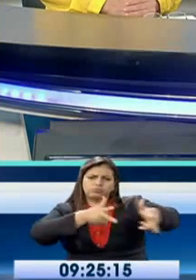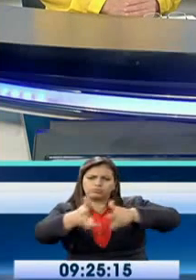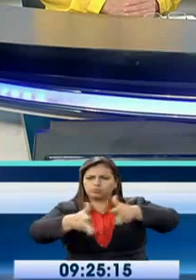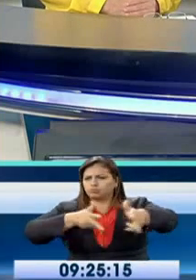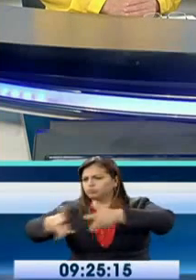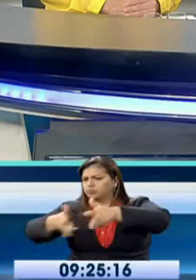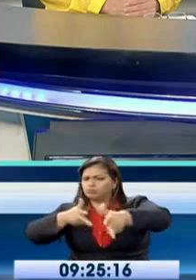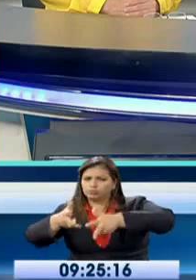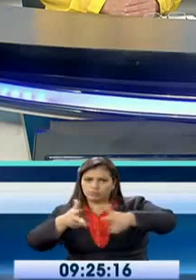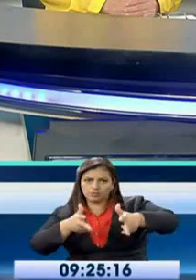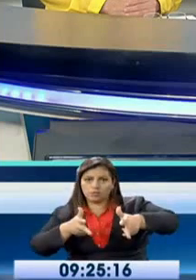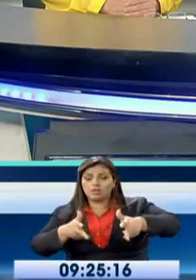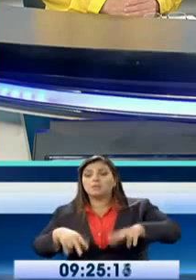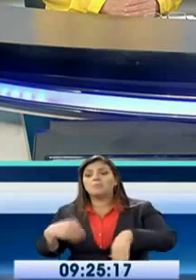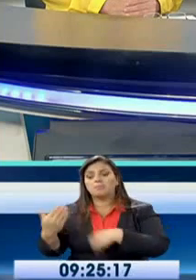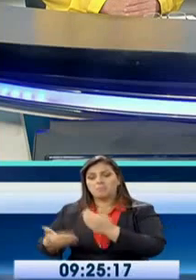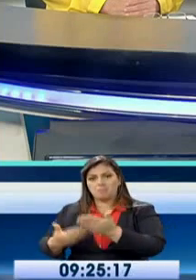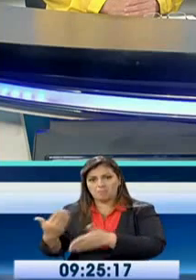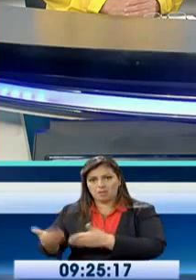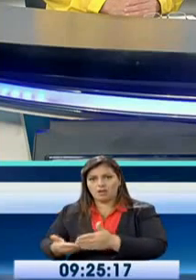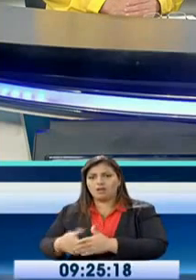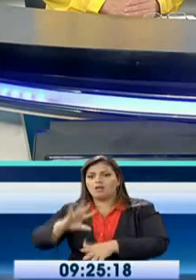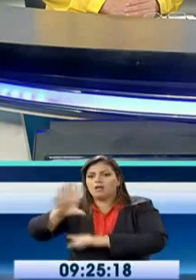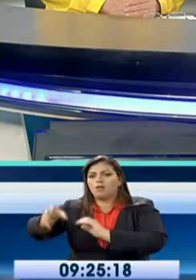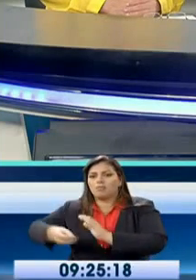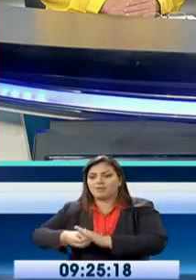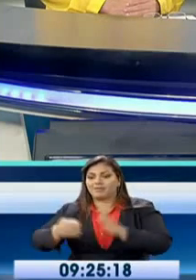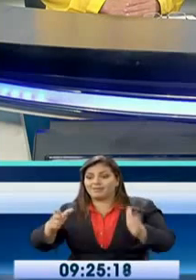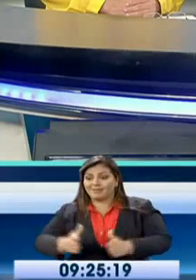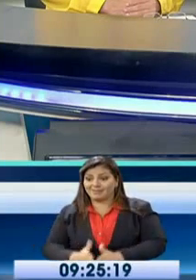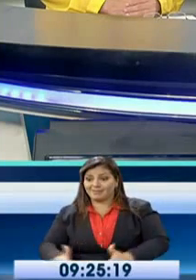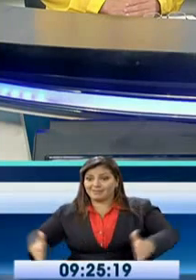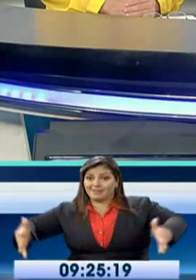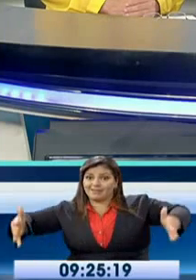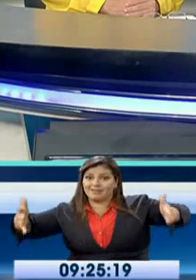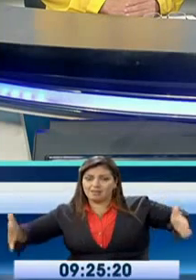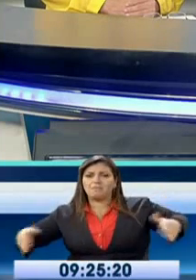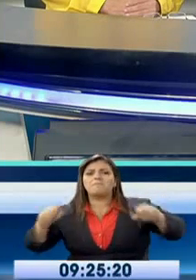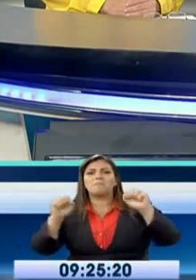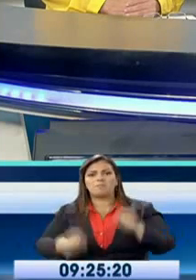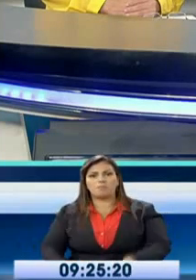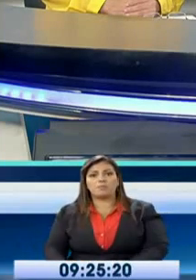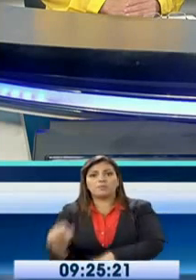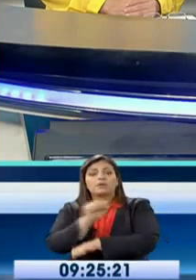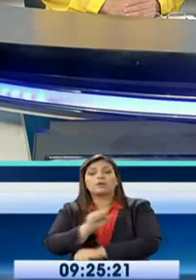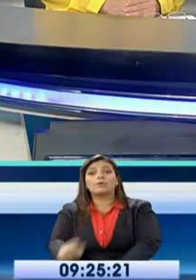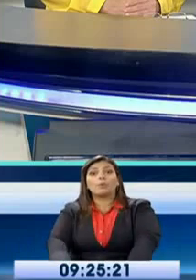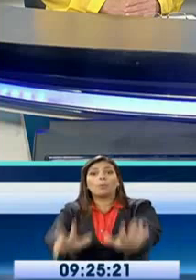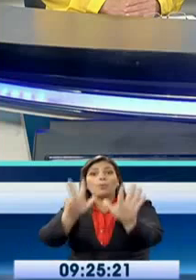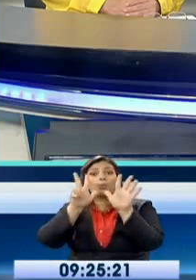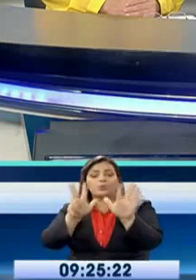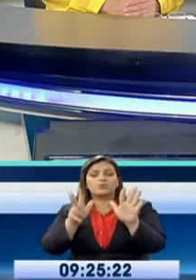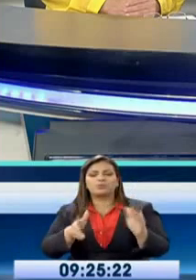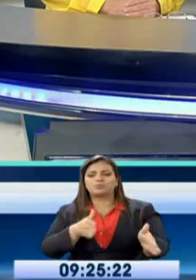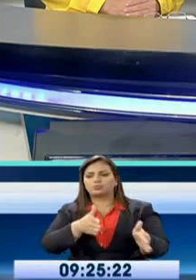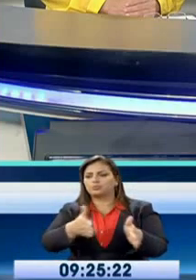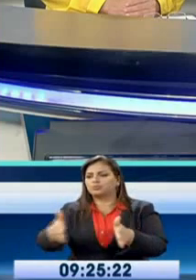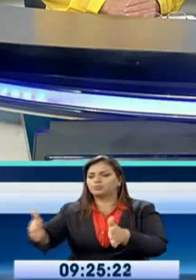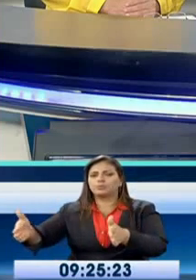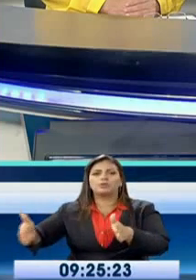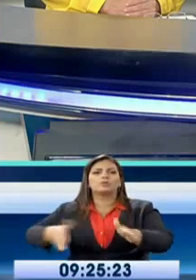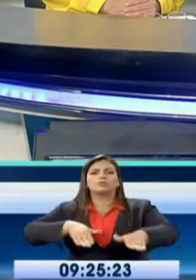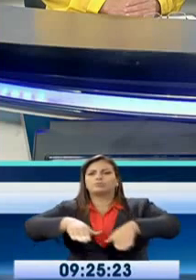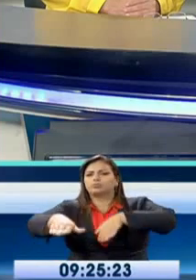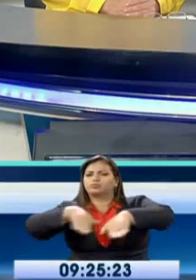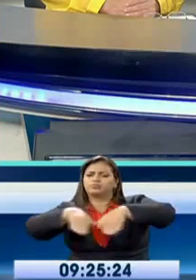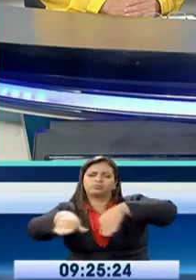implementaría? Es que la ATM lo tiene ya, el estudio ya entregado por la CTE y por el coronel Alama, aprobado por ellos también, por la ATM. Y que seguramente están,